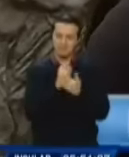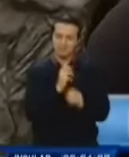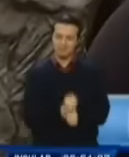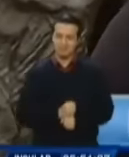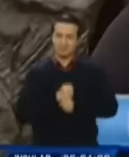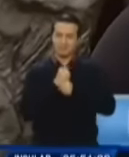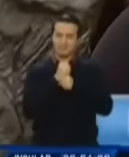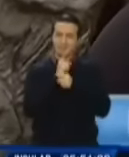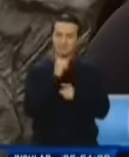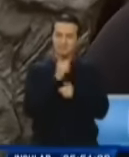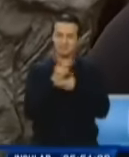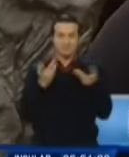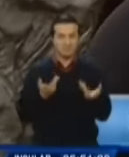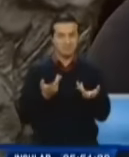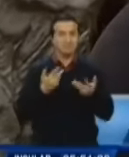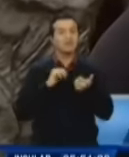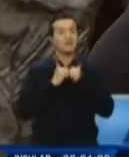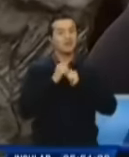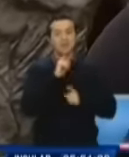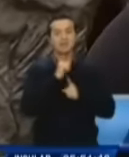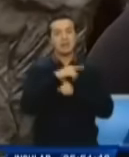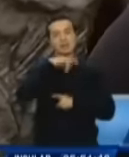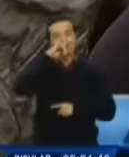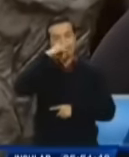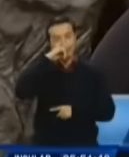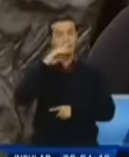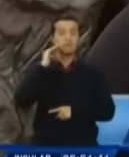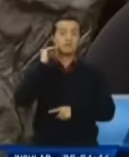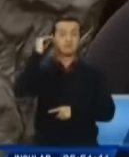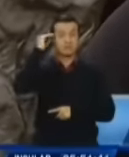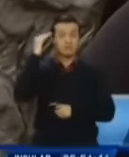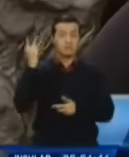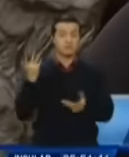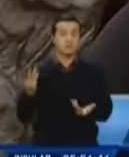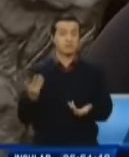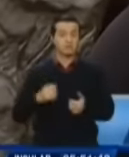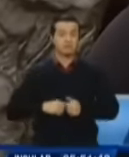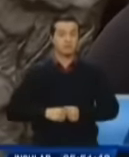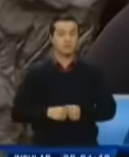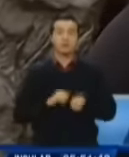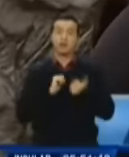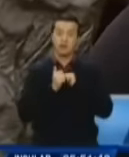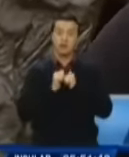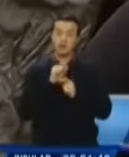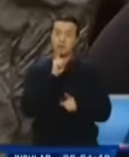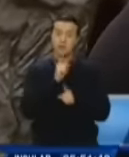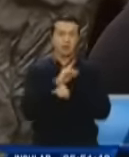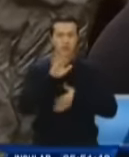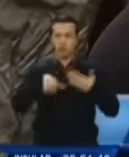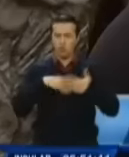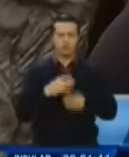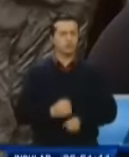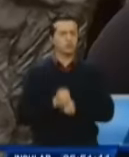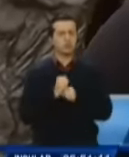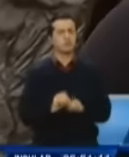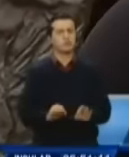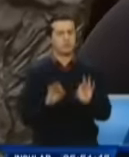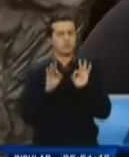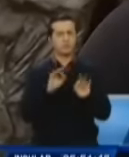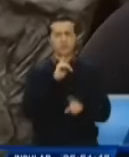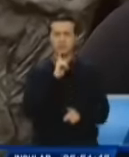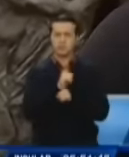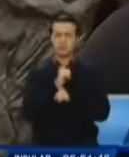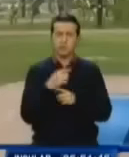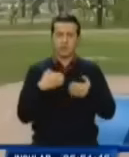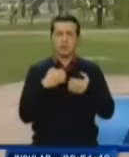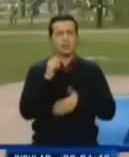No hay edad para este tipo de deportes, tanto niños, personas adultas. Un deporte que cuenta con todas las seguridades al 100%, se manejan